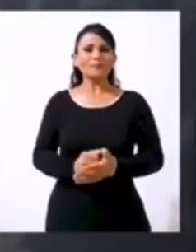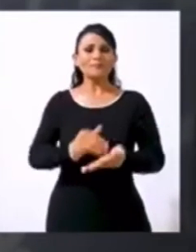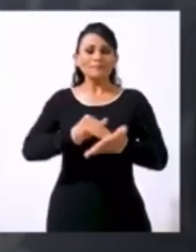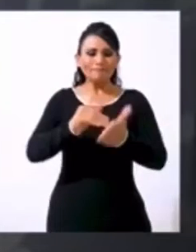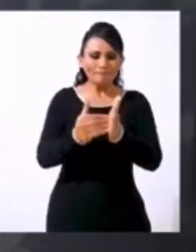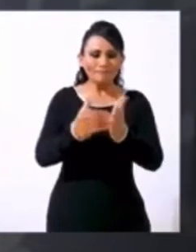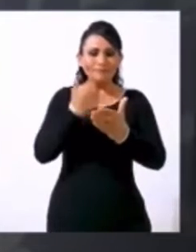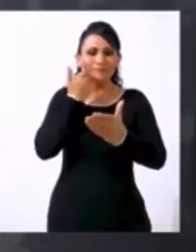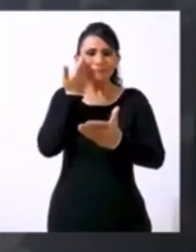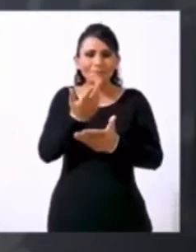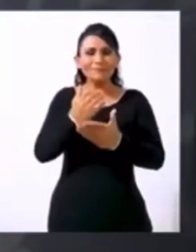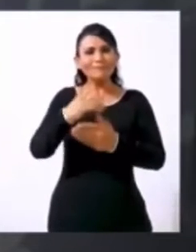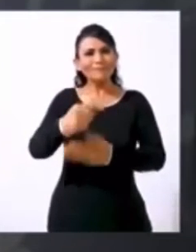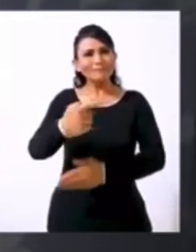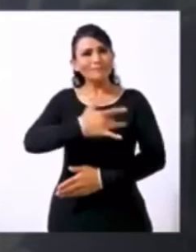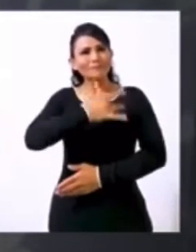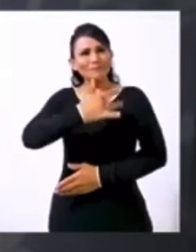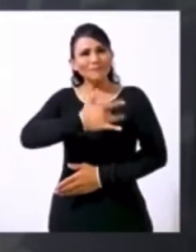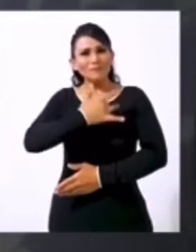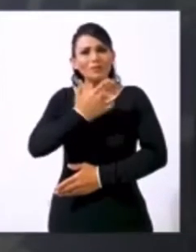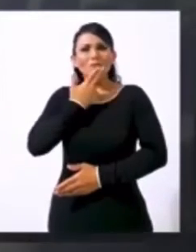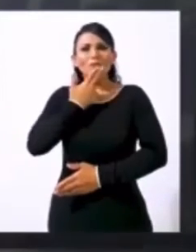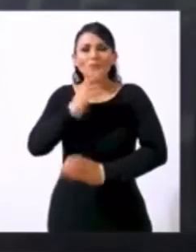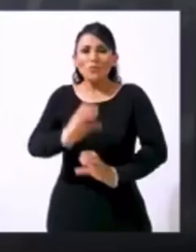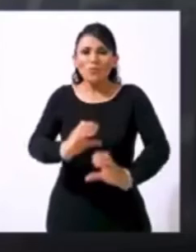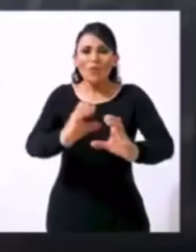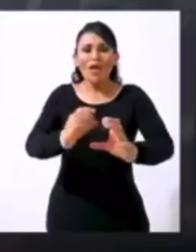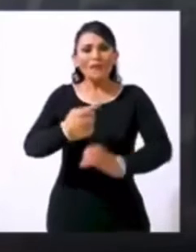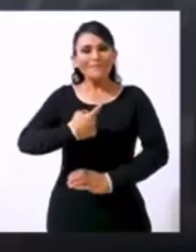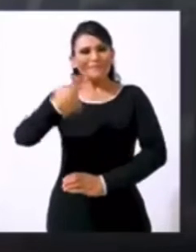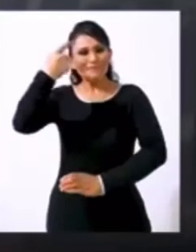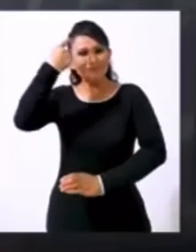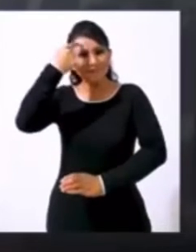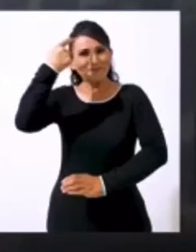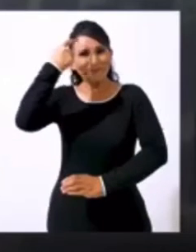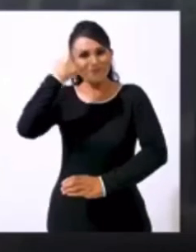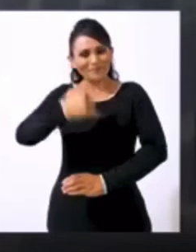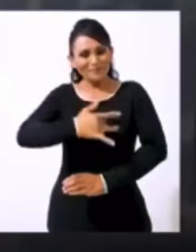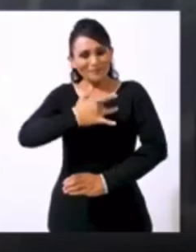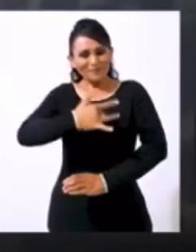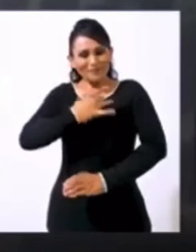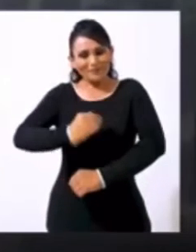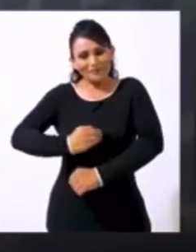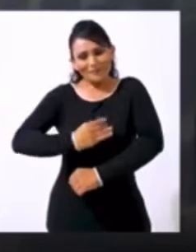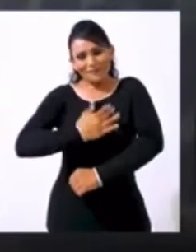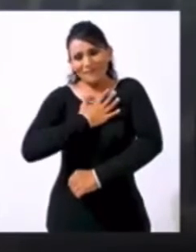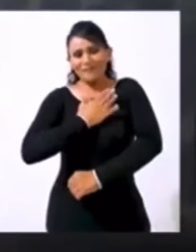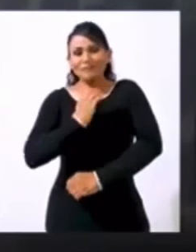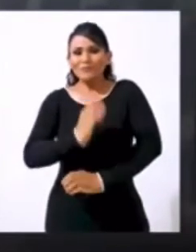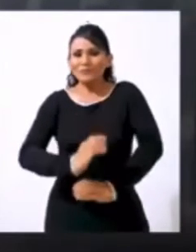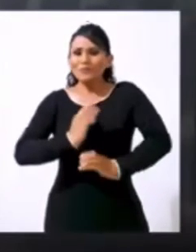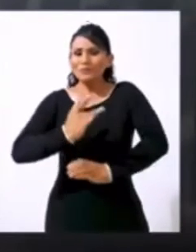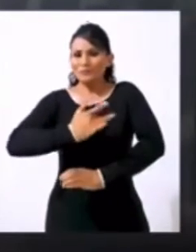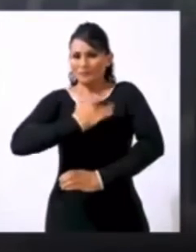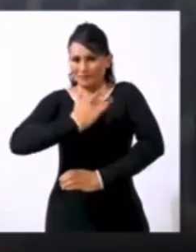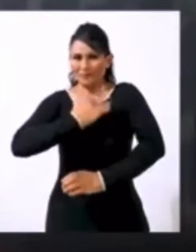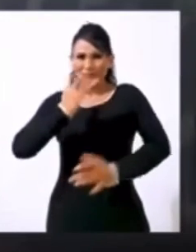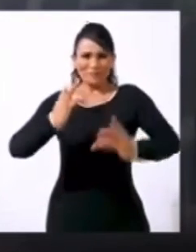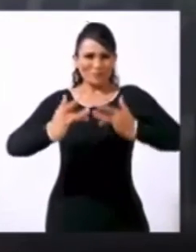salud emocional de las y los queretanos. Desde el primer momento de esta